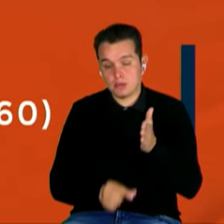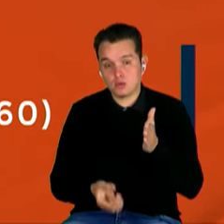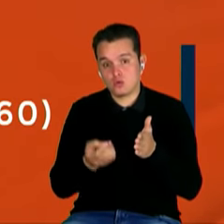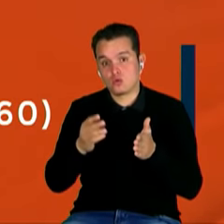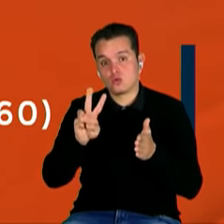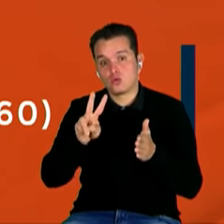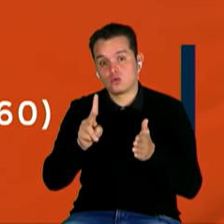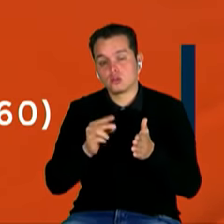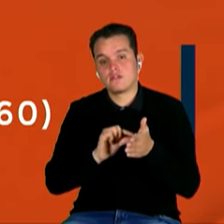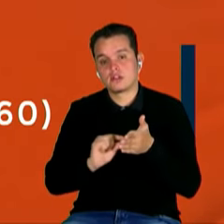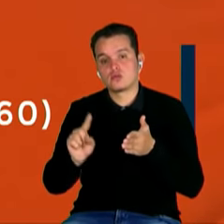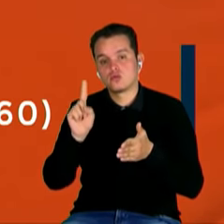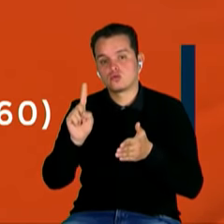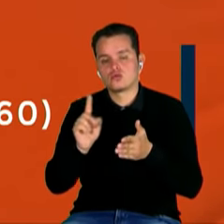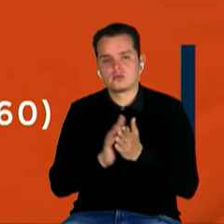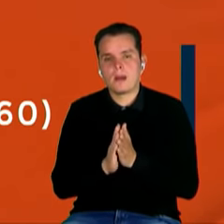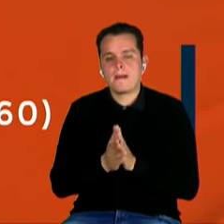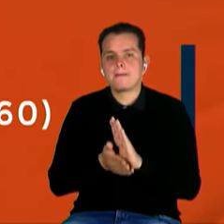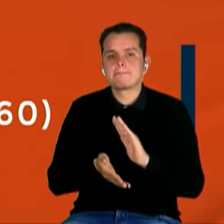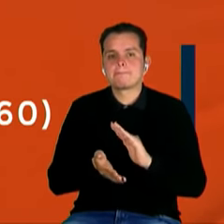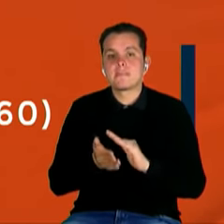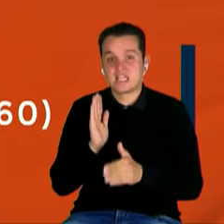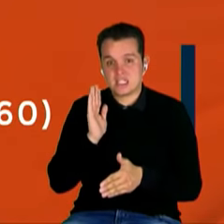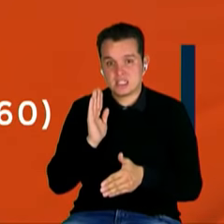Dios había dicho a Abraham, vete,